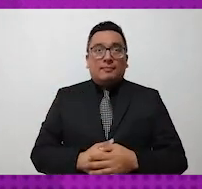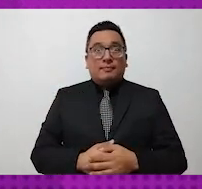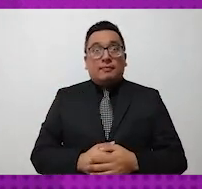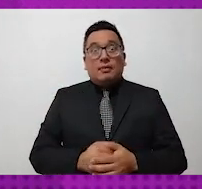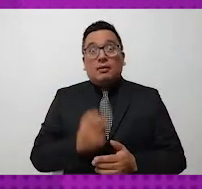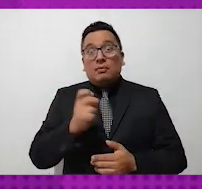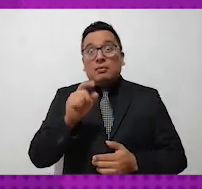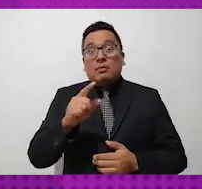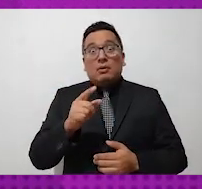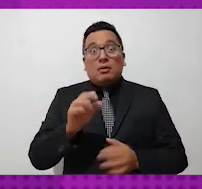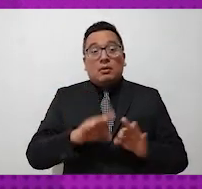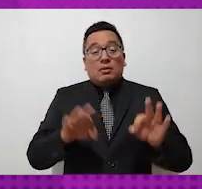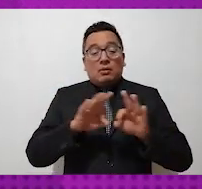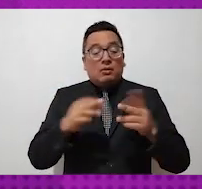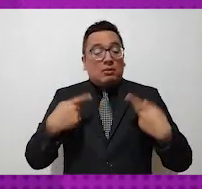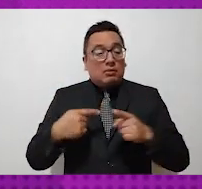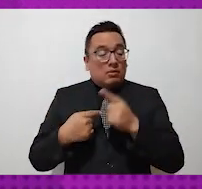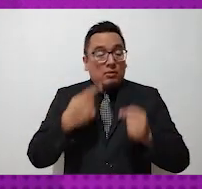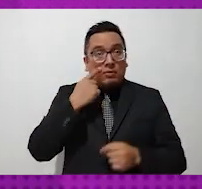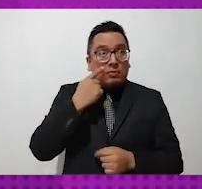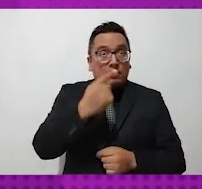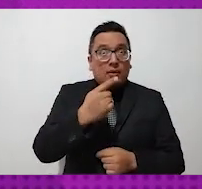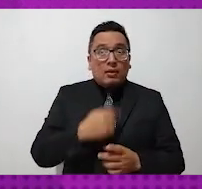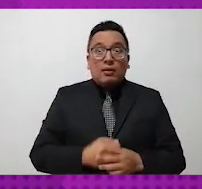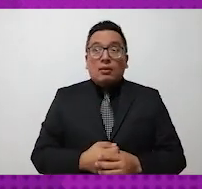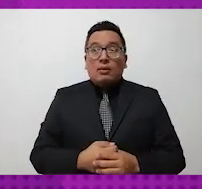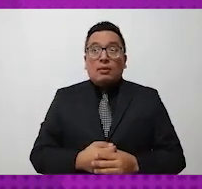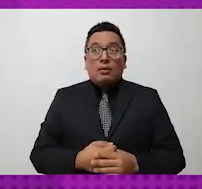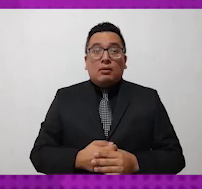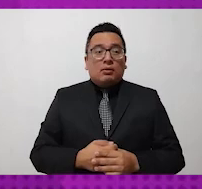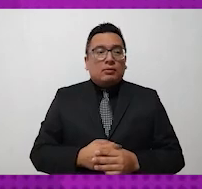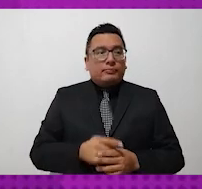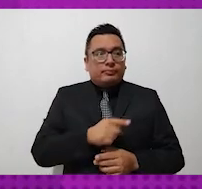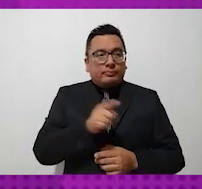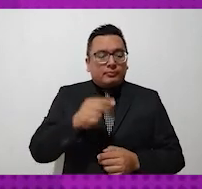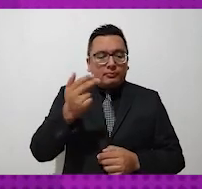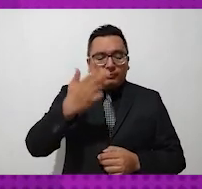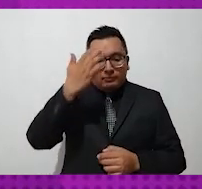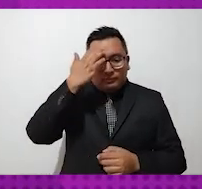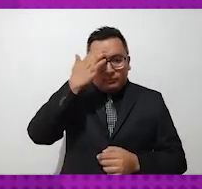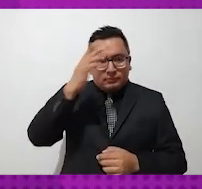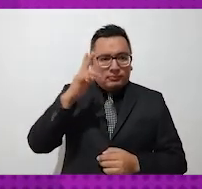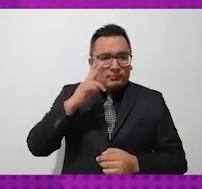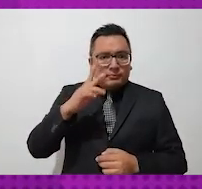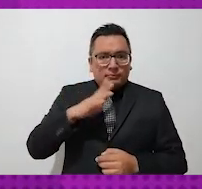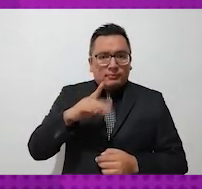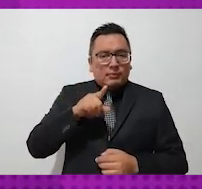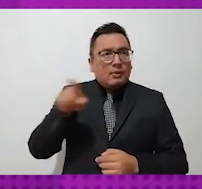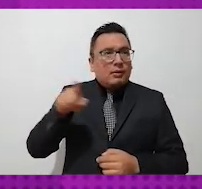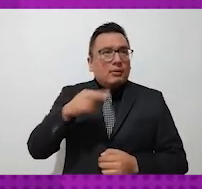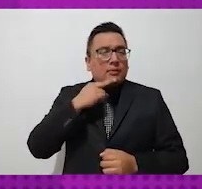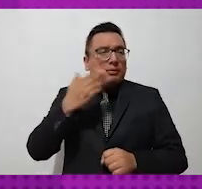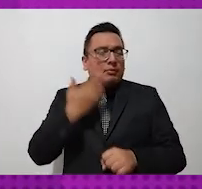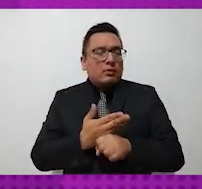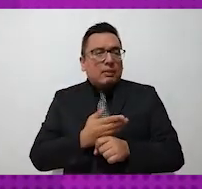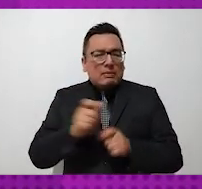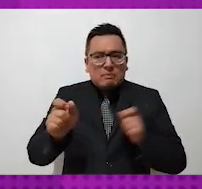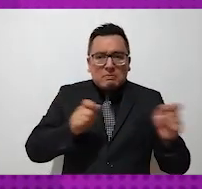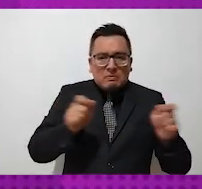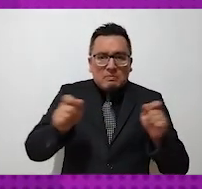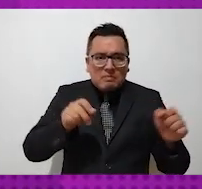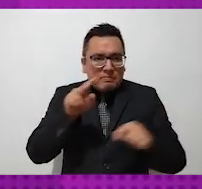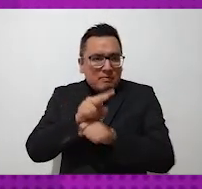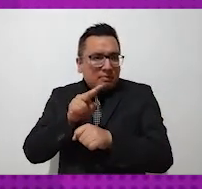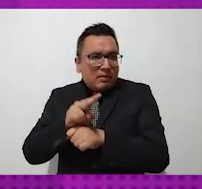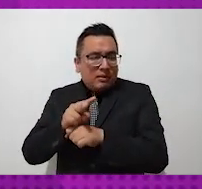también es fundamental que la ciudadanía que nos está viendo y que nos escucha conozca de que hay un órgano de control interno dentro del